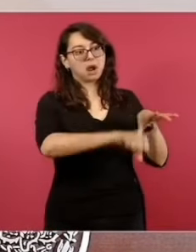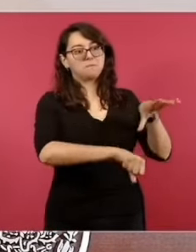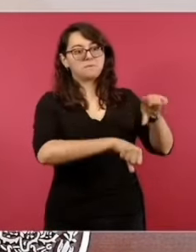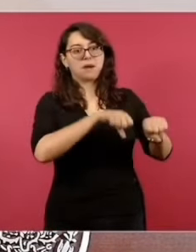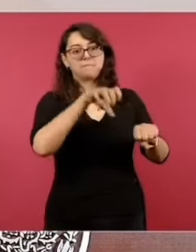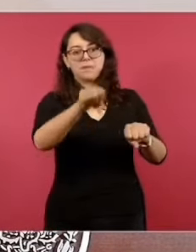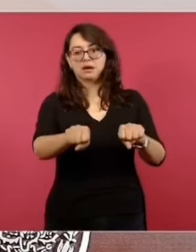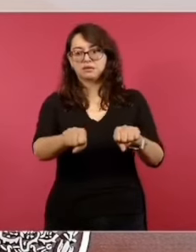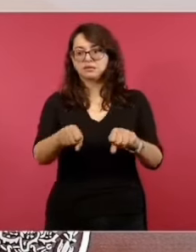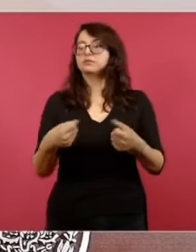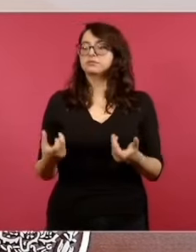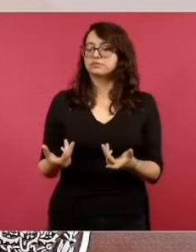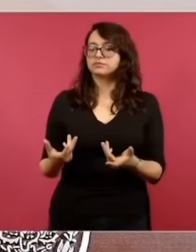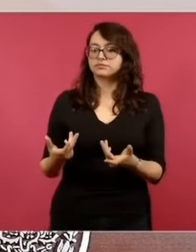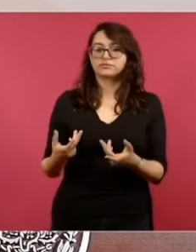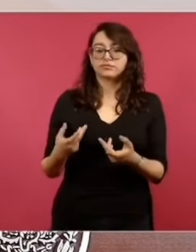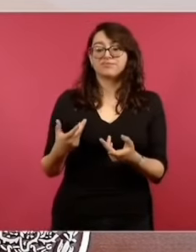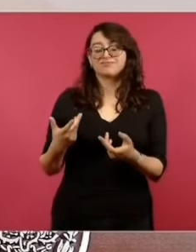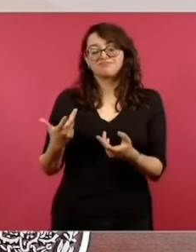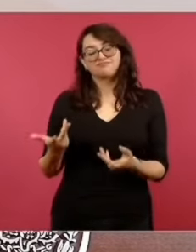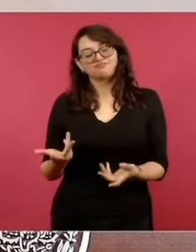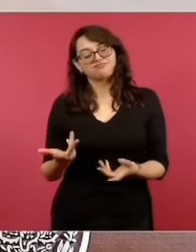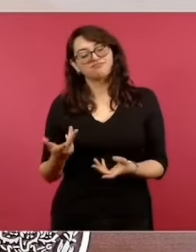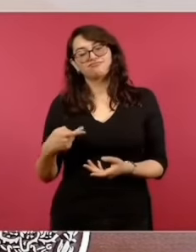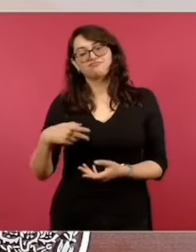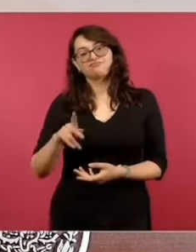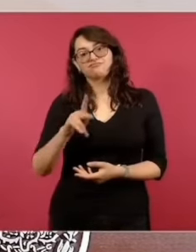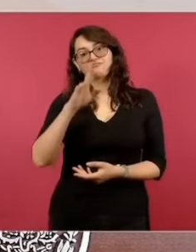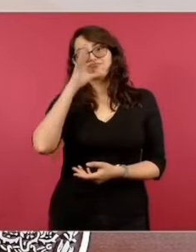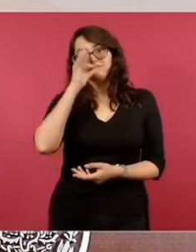los actos estos de ajusticiamiento